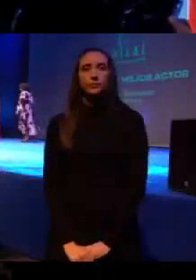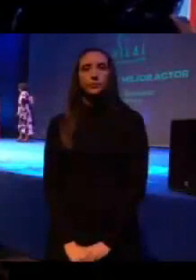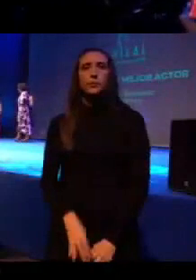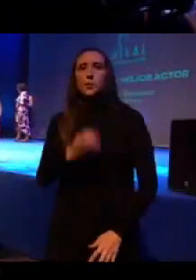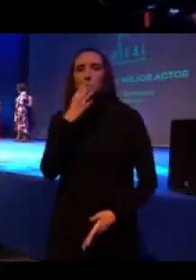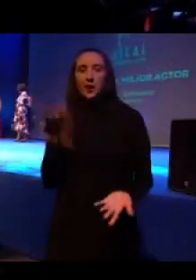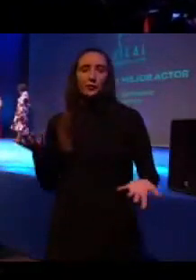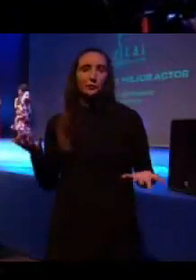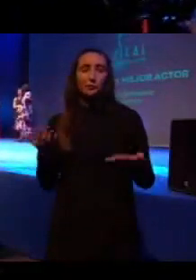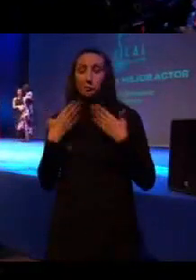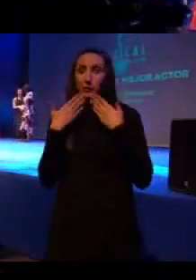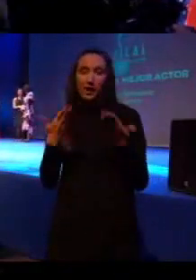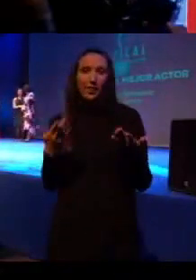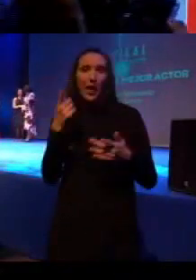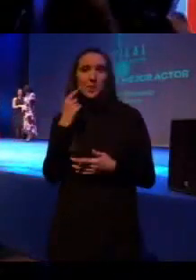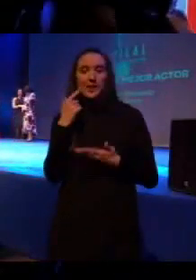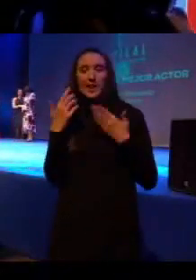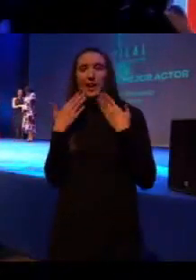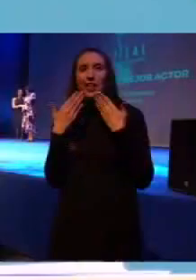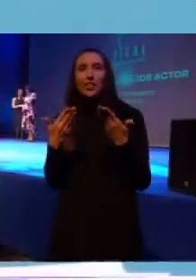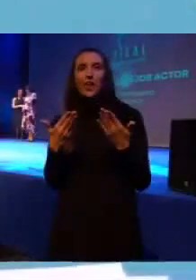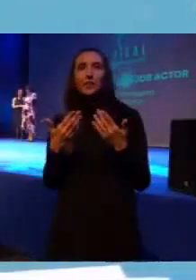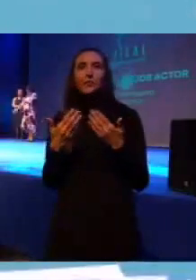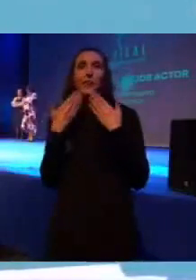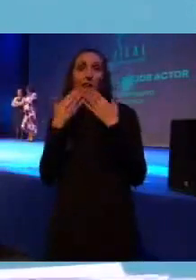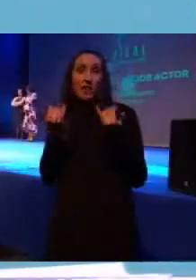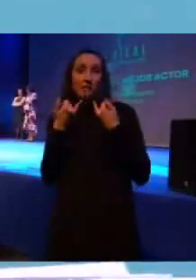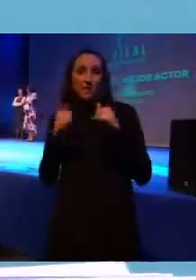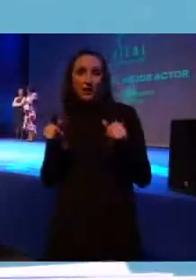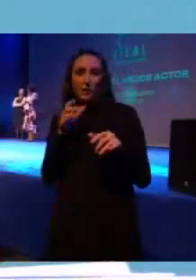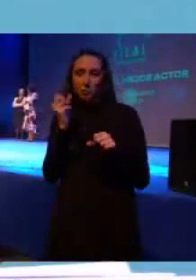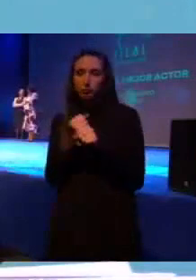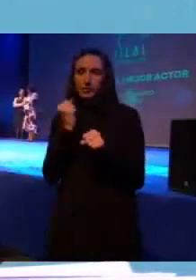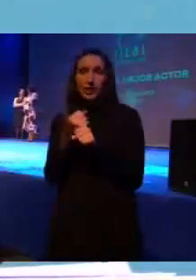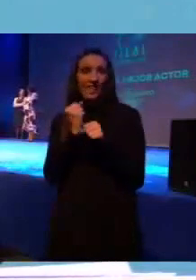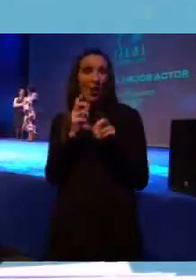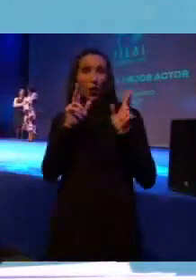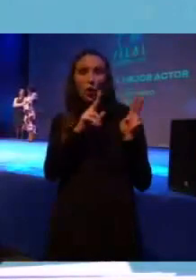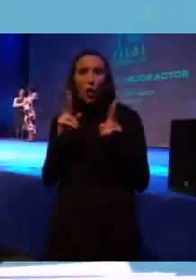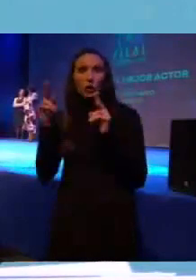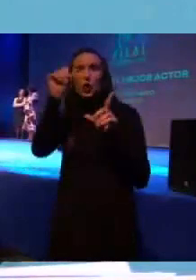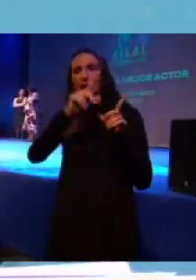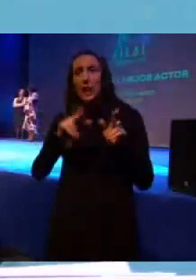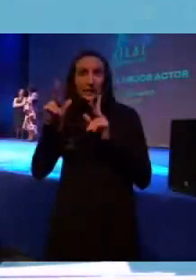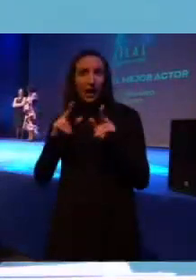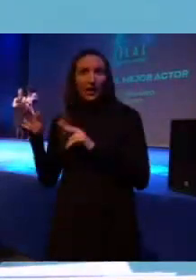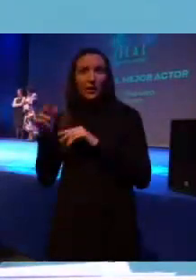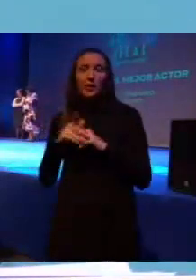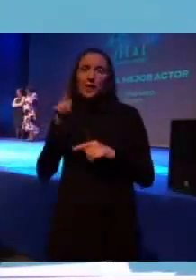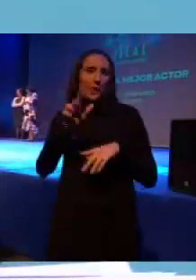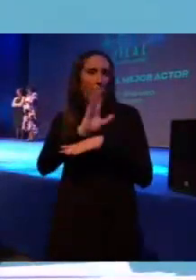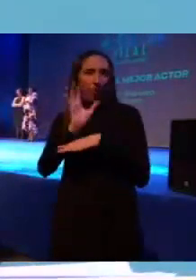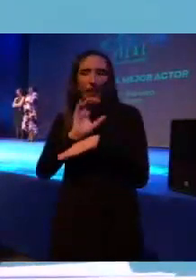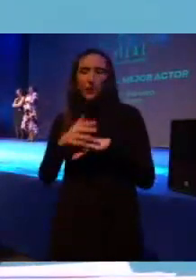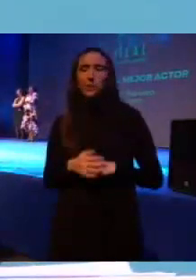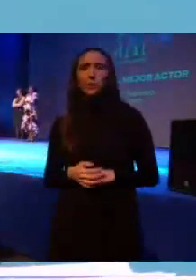Bueno, muchas gracias, Almería. Muchas gracias al festival por el trabajo que hace con los cortometrajes, las series y el cine. La